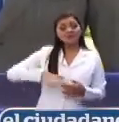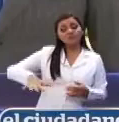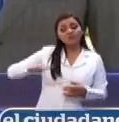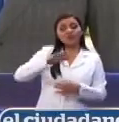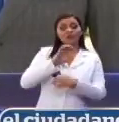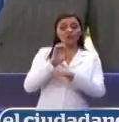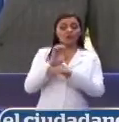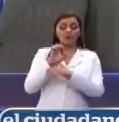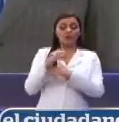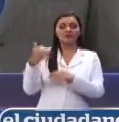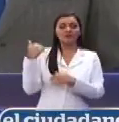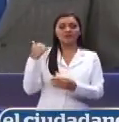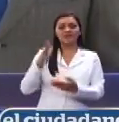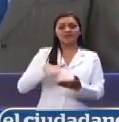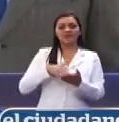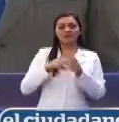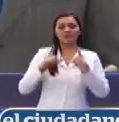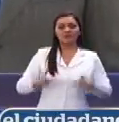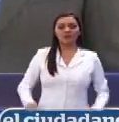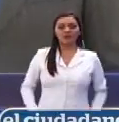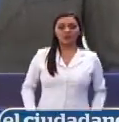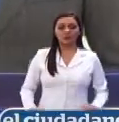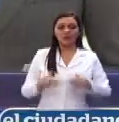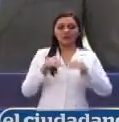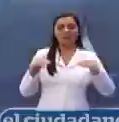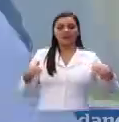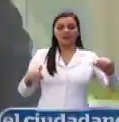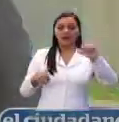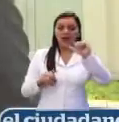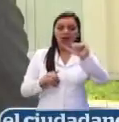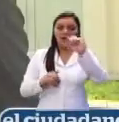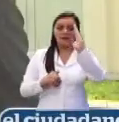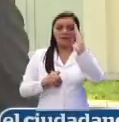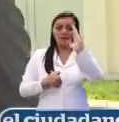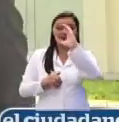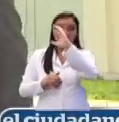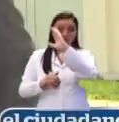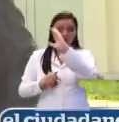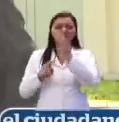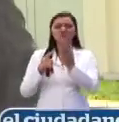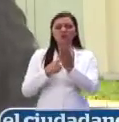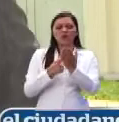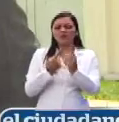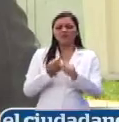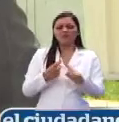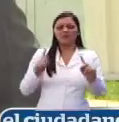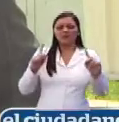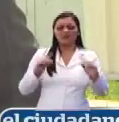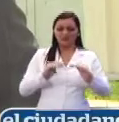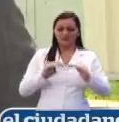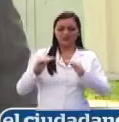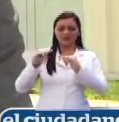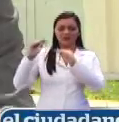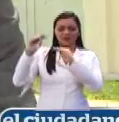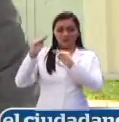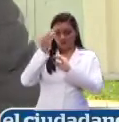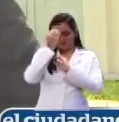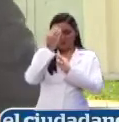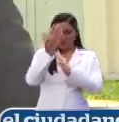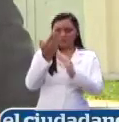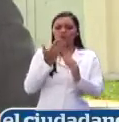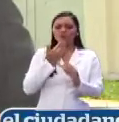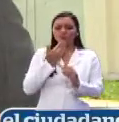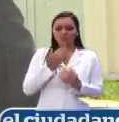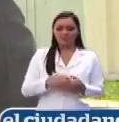país existen centros de salud tipo a tipo b y tipo c pero cuál es la diferencia de estas casas de salud nosotros les